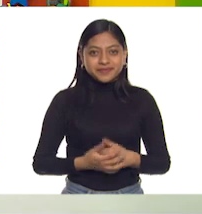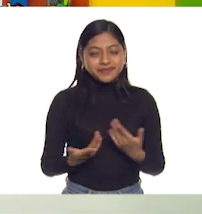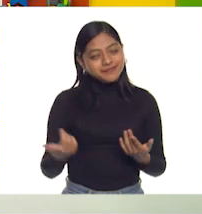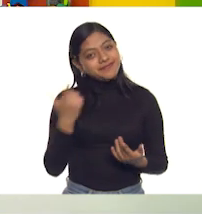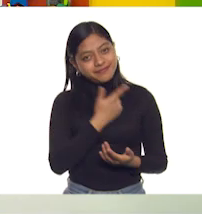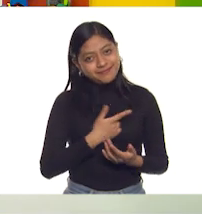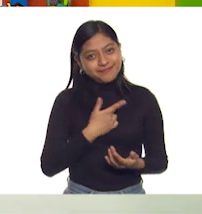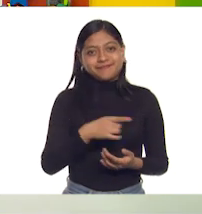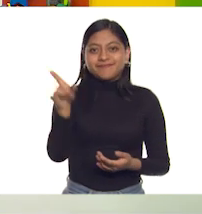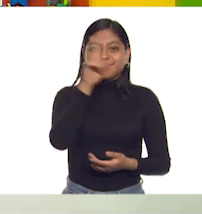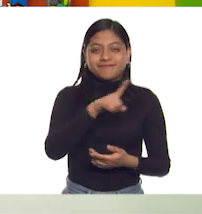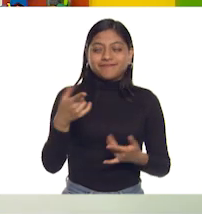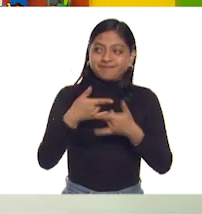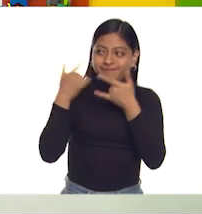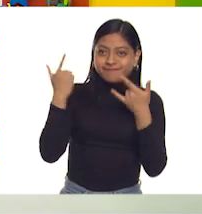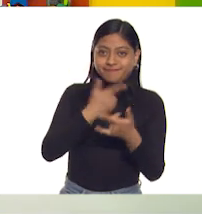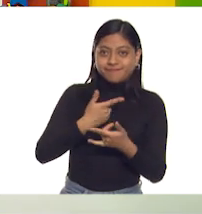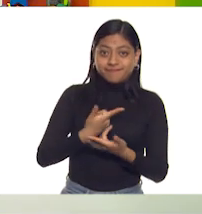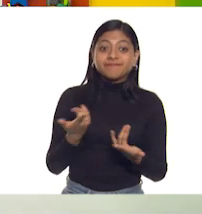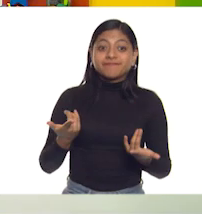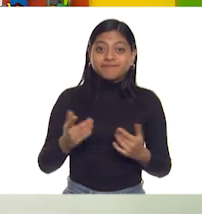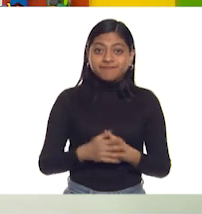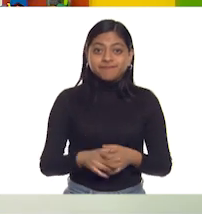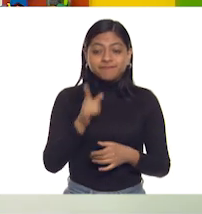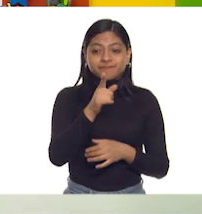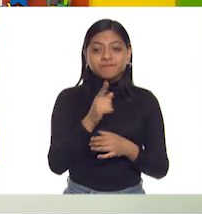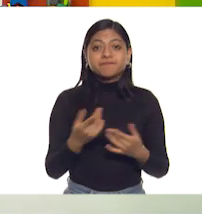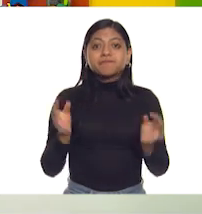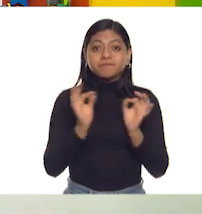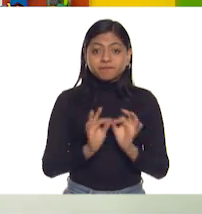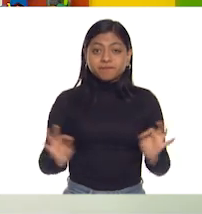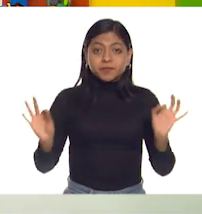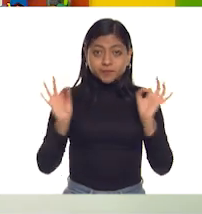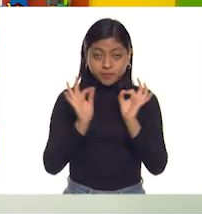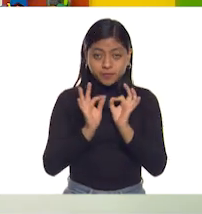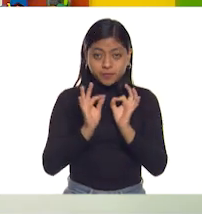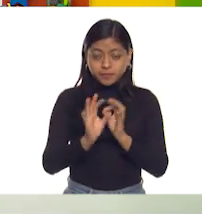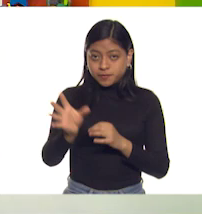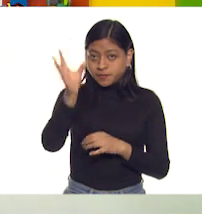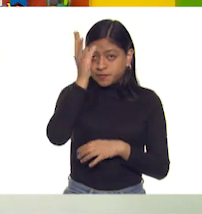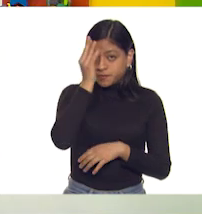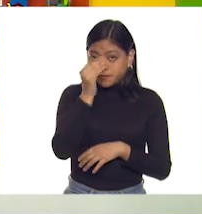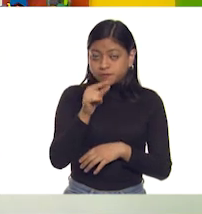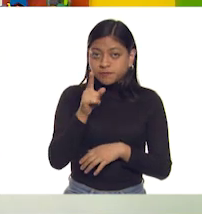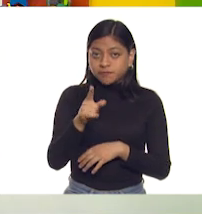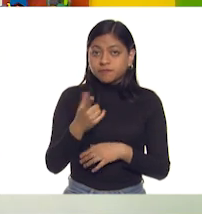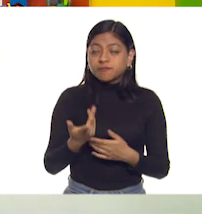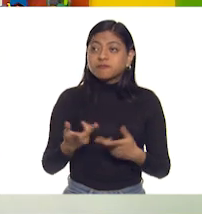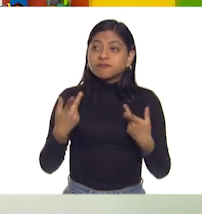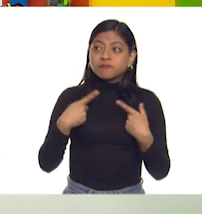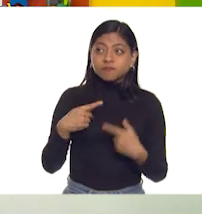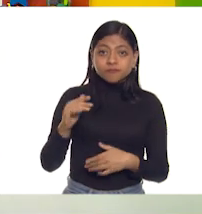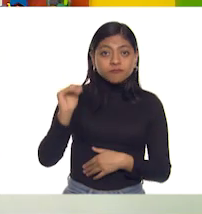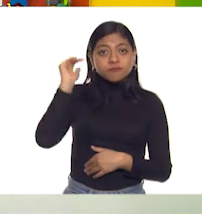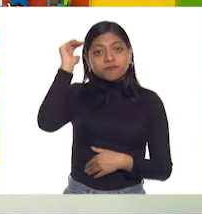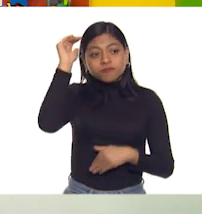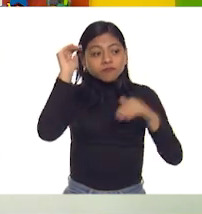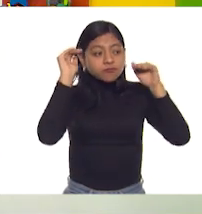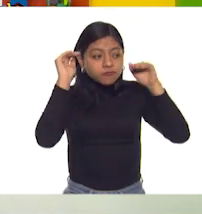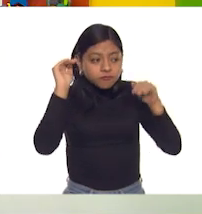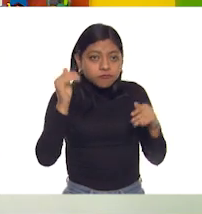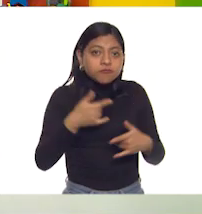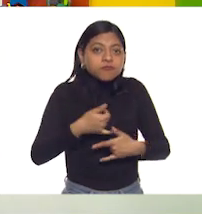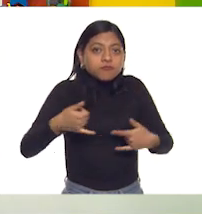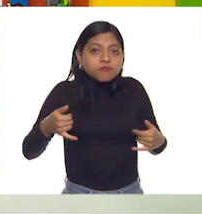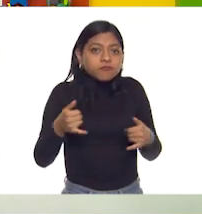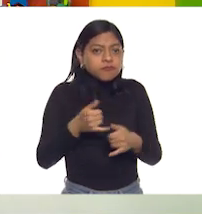¡Qué gusto nos da! Oigan, qué valioso es darnos cuenta de que sin importar el tamaño de las personas o cosas, todos